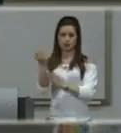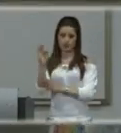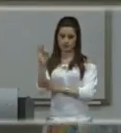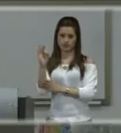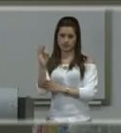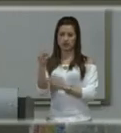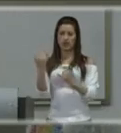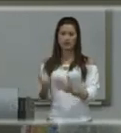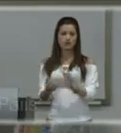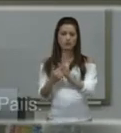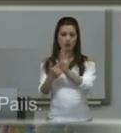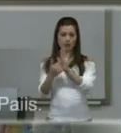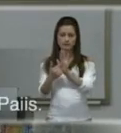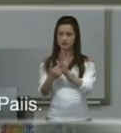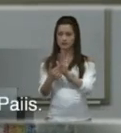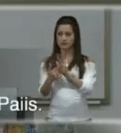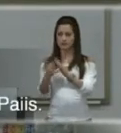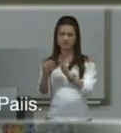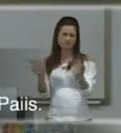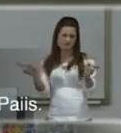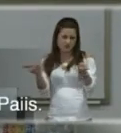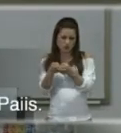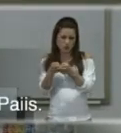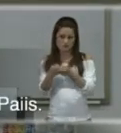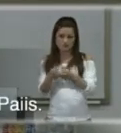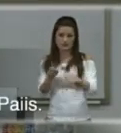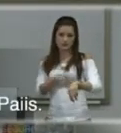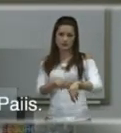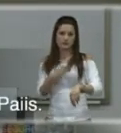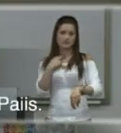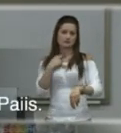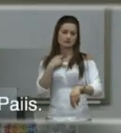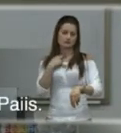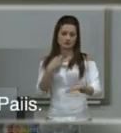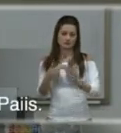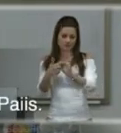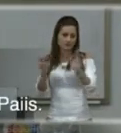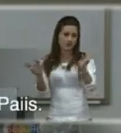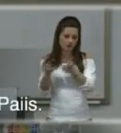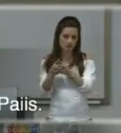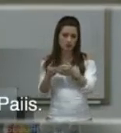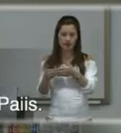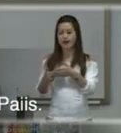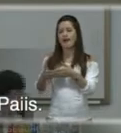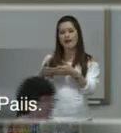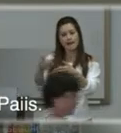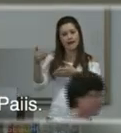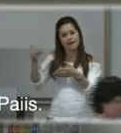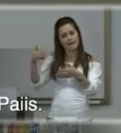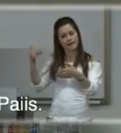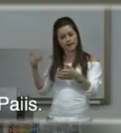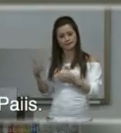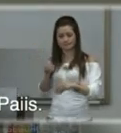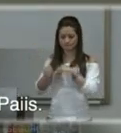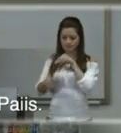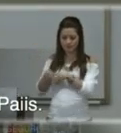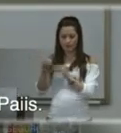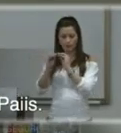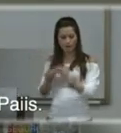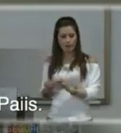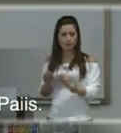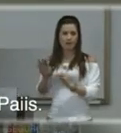presentar, voy a presentar muy brevemente, porque estamos bien cortos de tiempo, más o menos cómo fue la estructura del proyecto